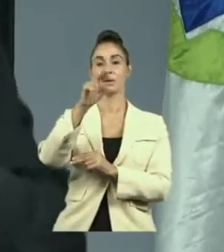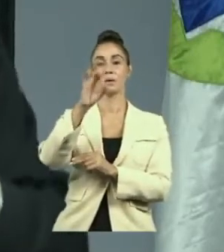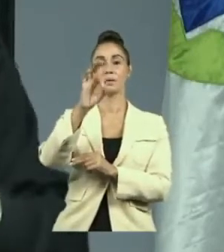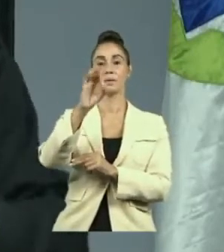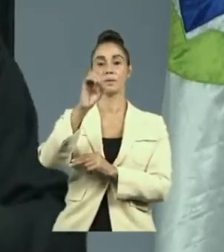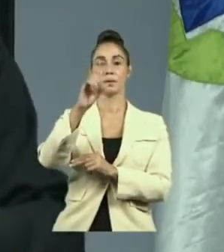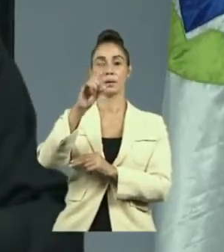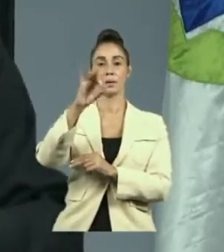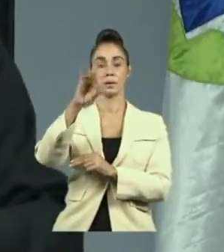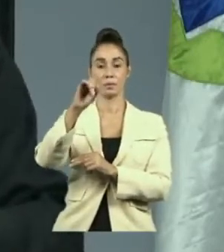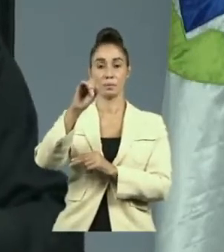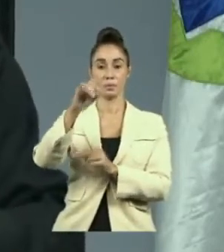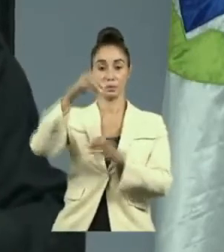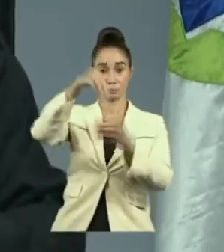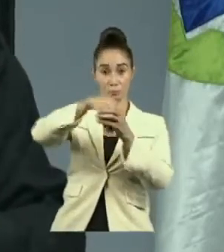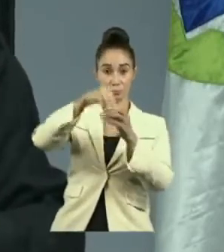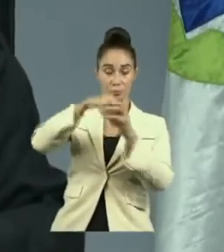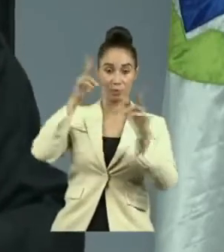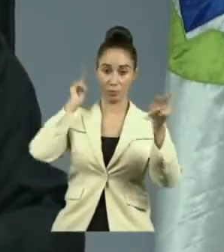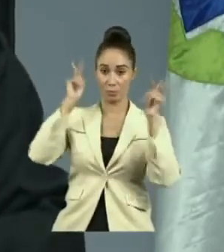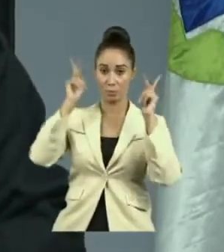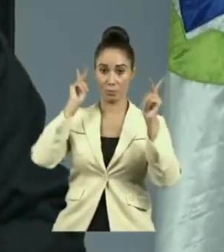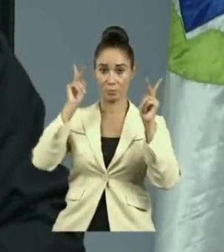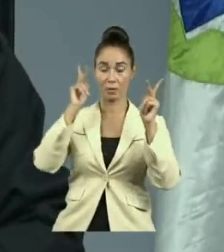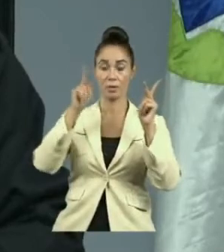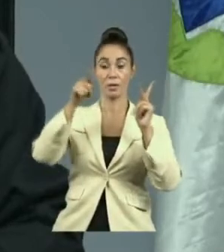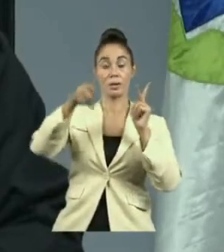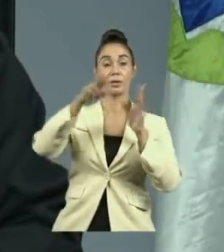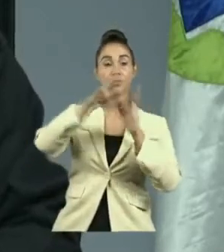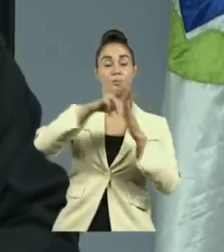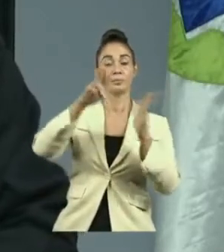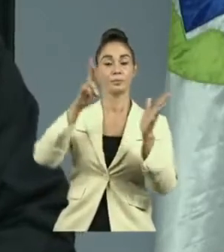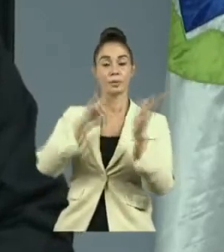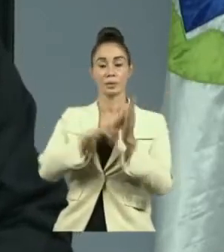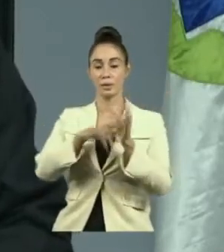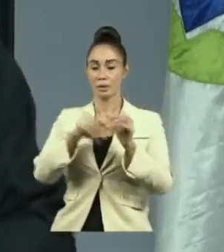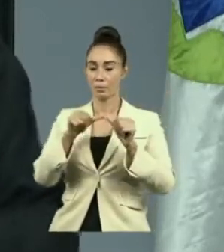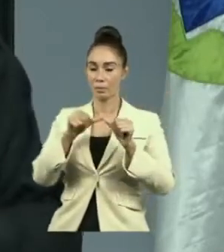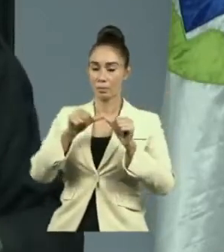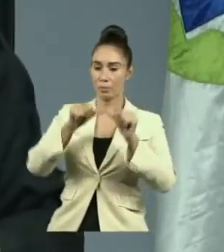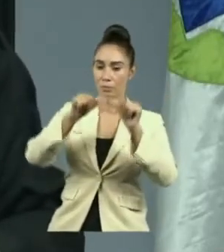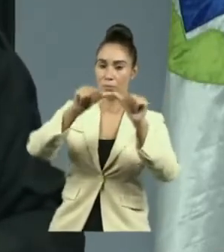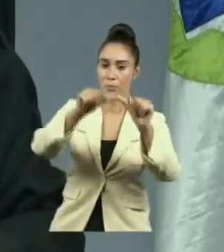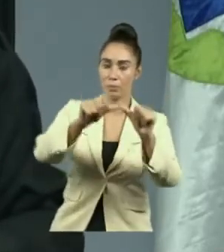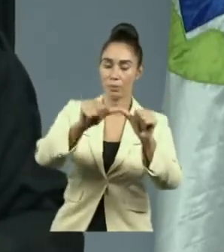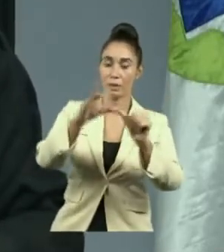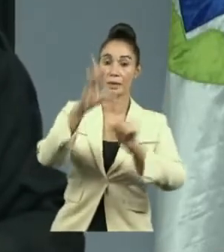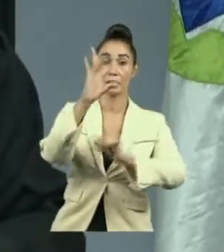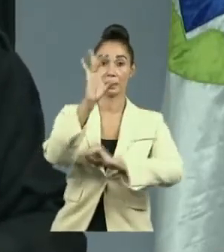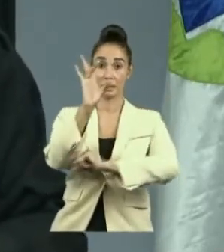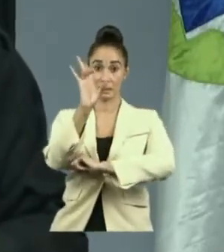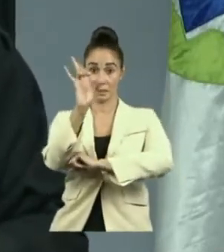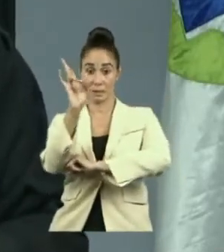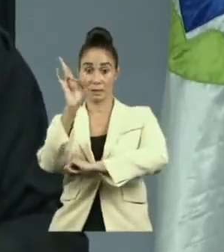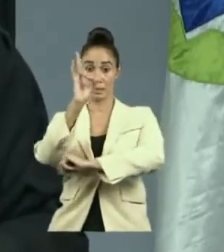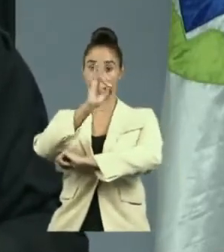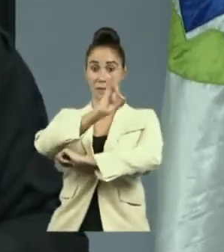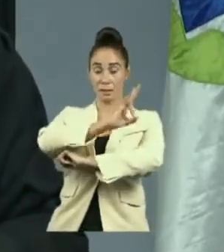estas medidas en puerto plata se mantendrán durante siete días revisables